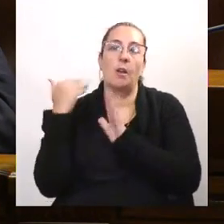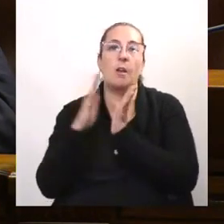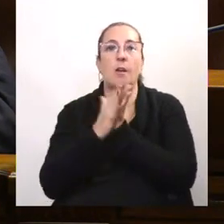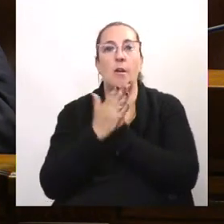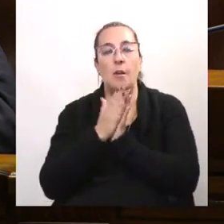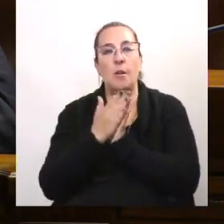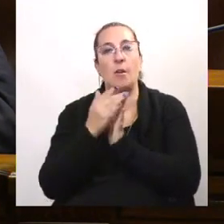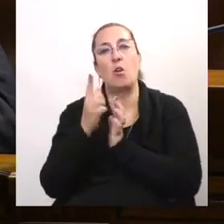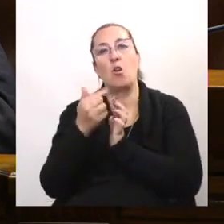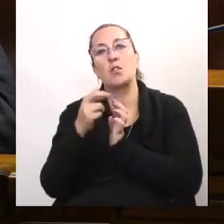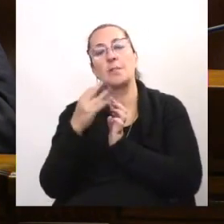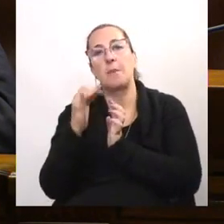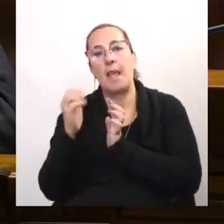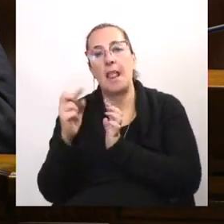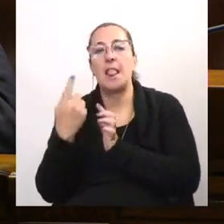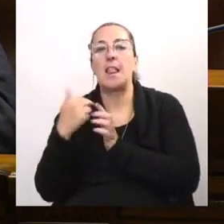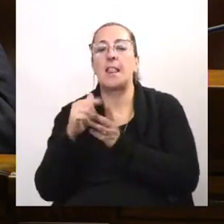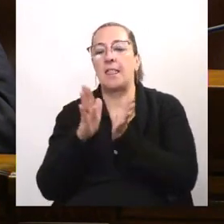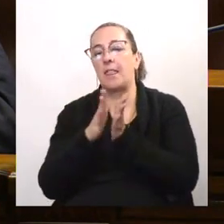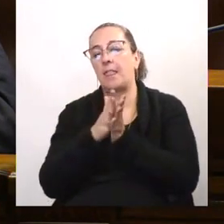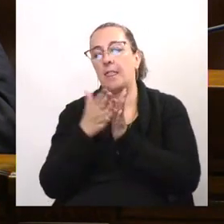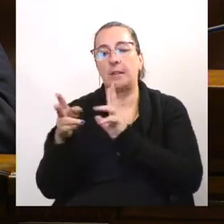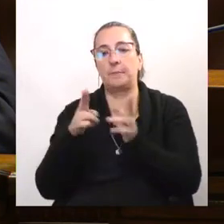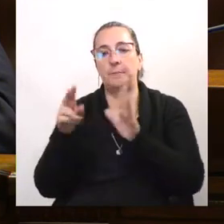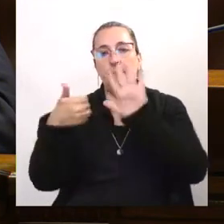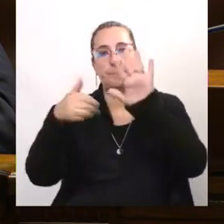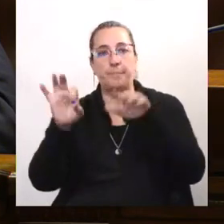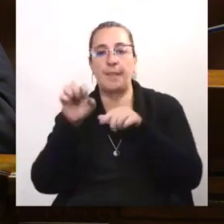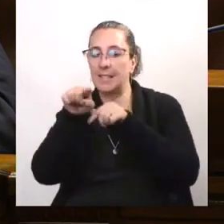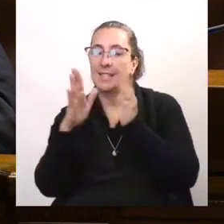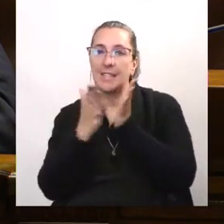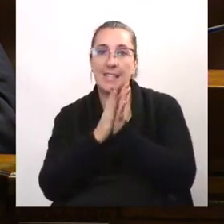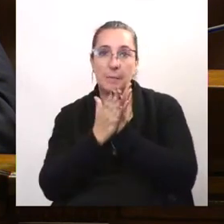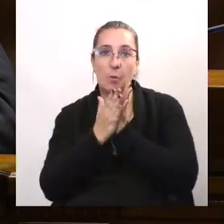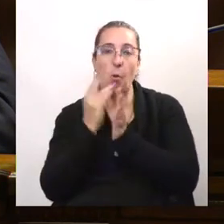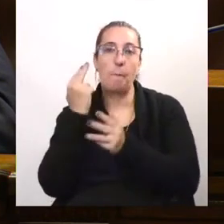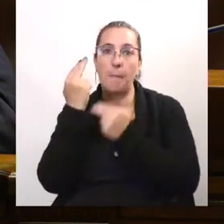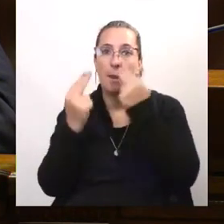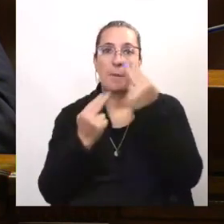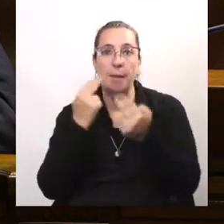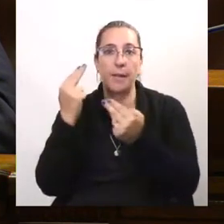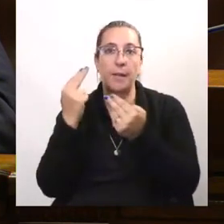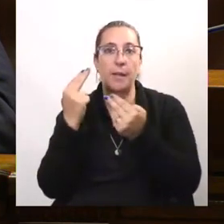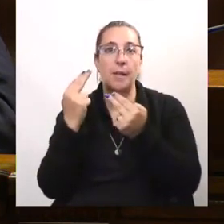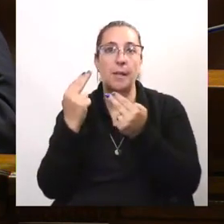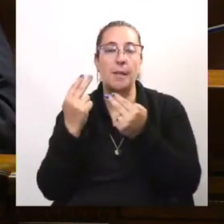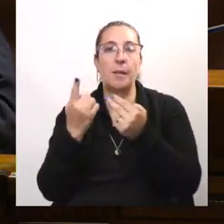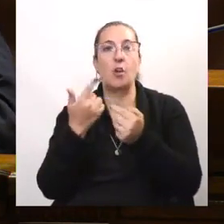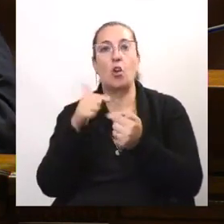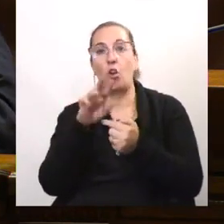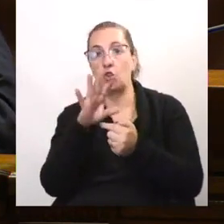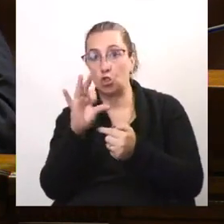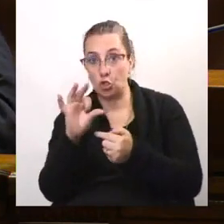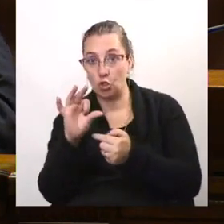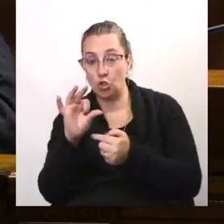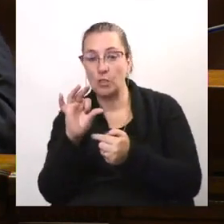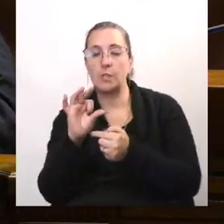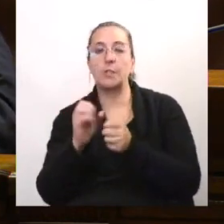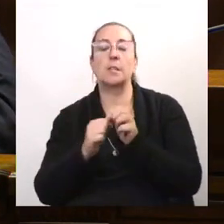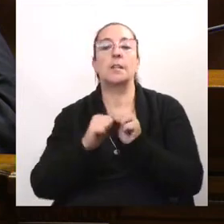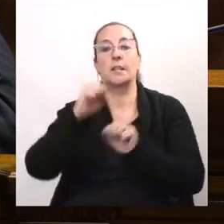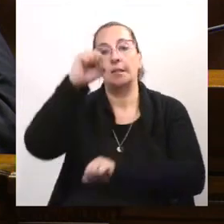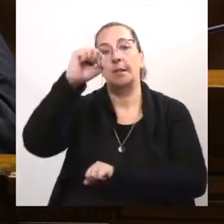Espiel en la década del 60, cuando ese libro le permite al luego profesor Gros recibirse de profesor,